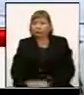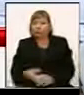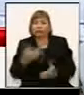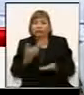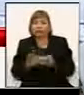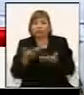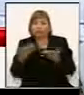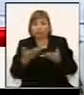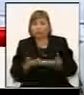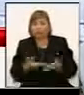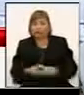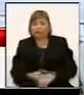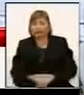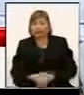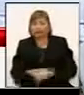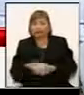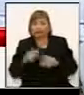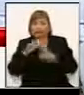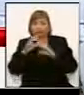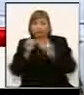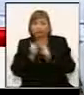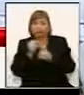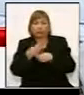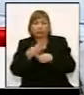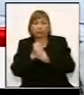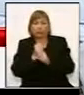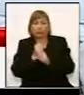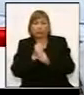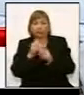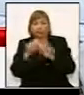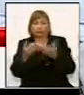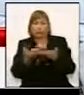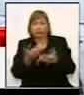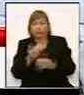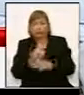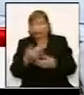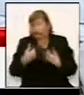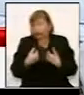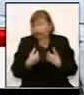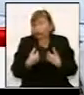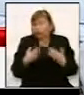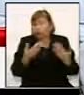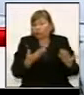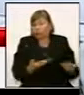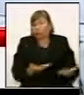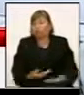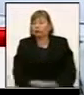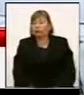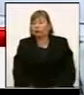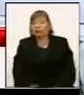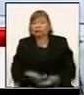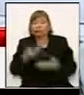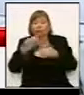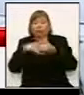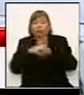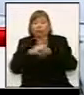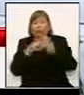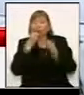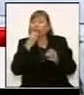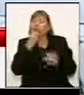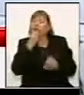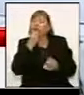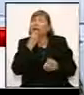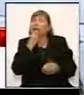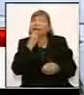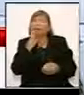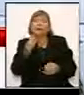fue el diseño de la obra. Y eso lo tenemos. Lo guardamos como un tesoro,